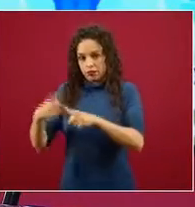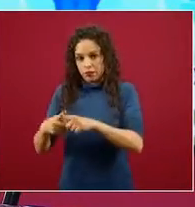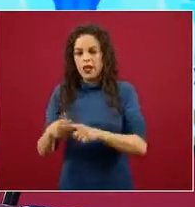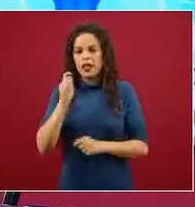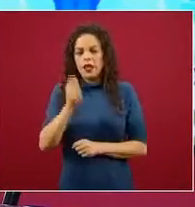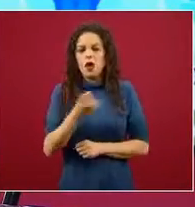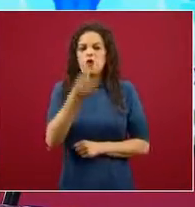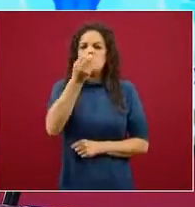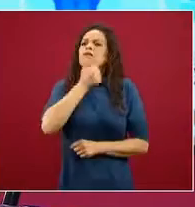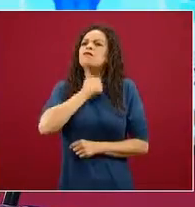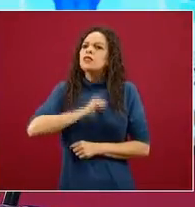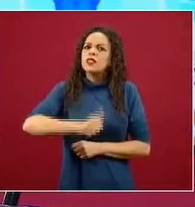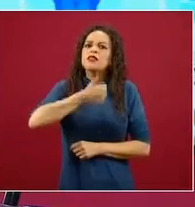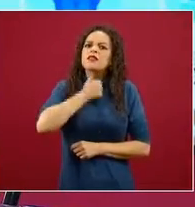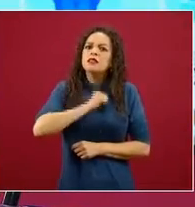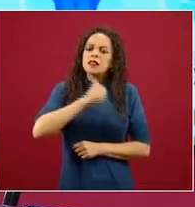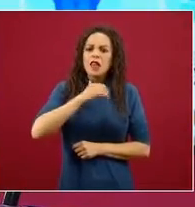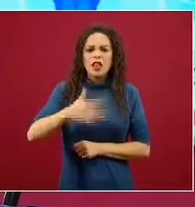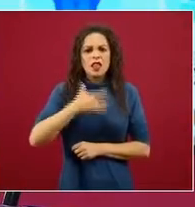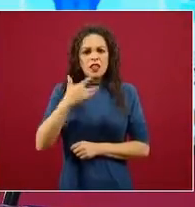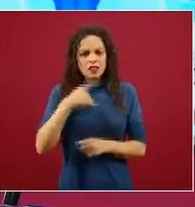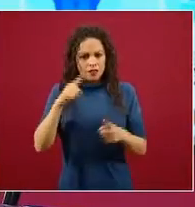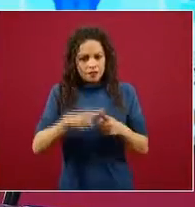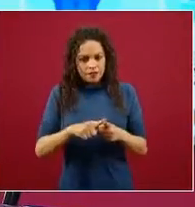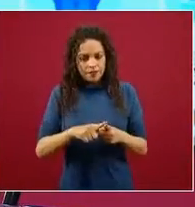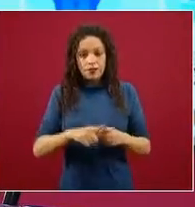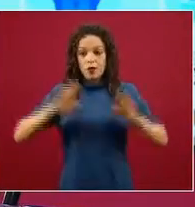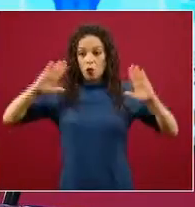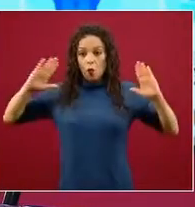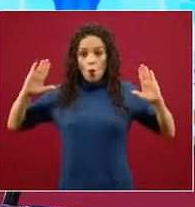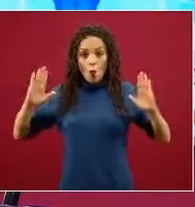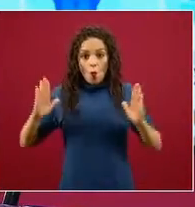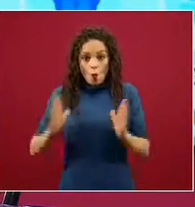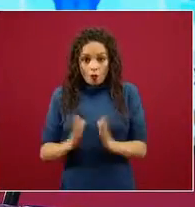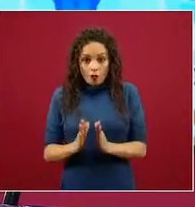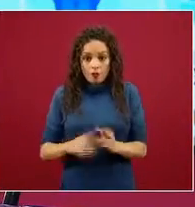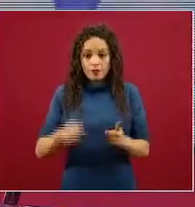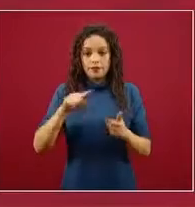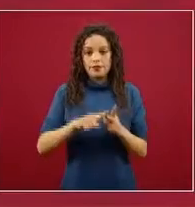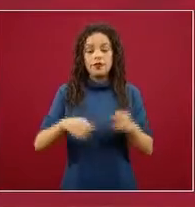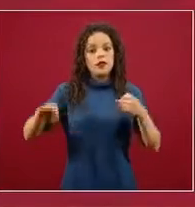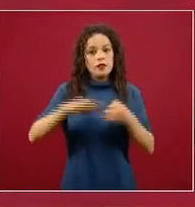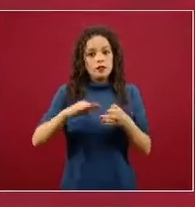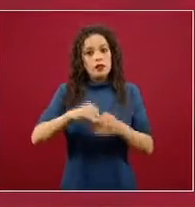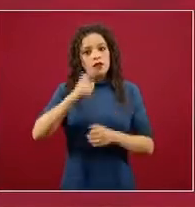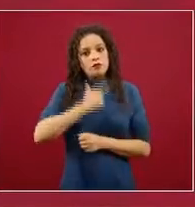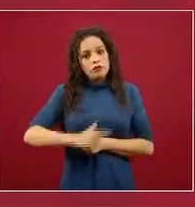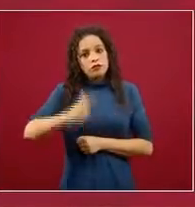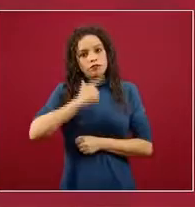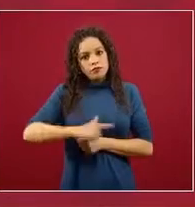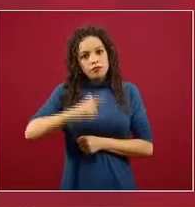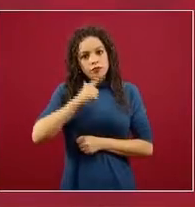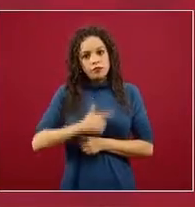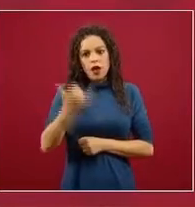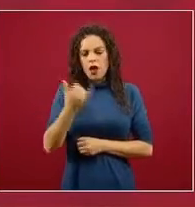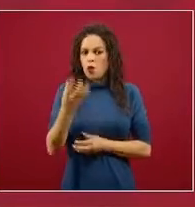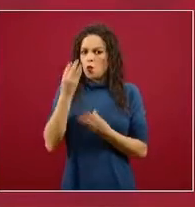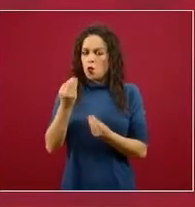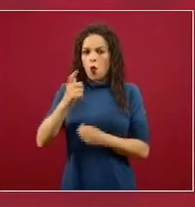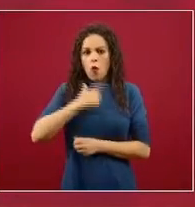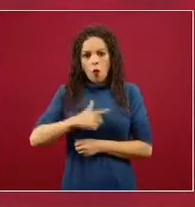sed, empieza a perderse peso, las personas orinan frecuentemente y en cantidades